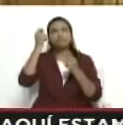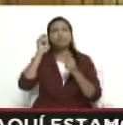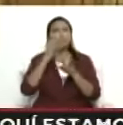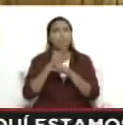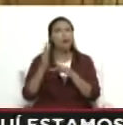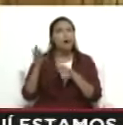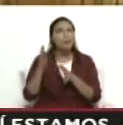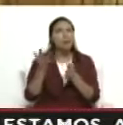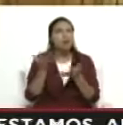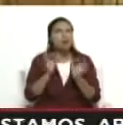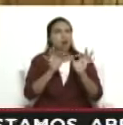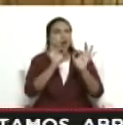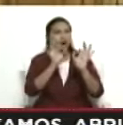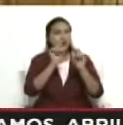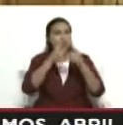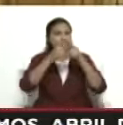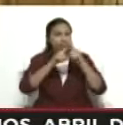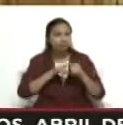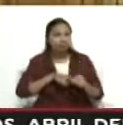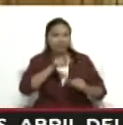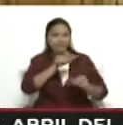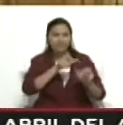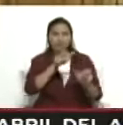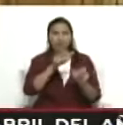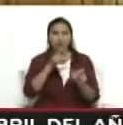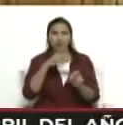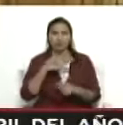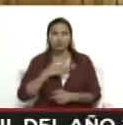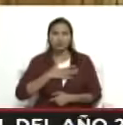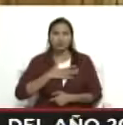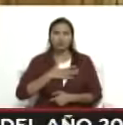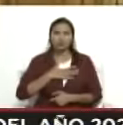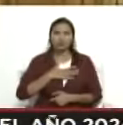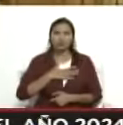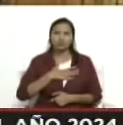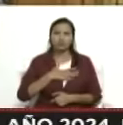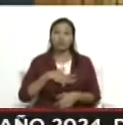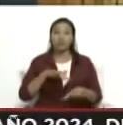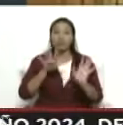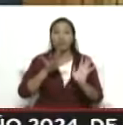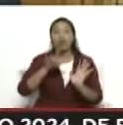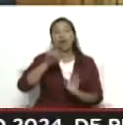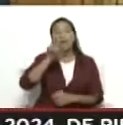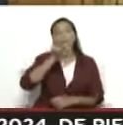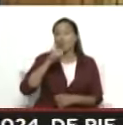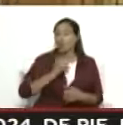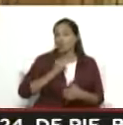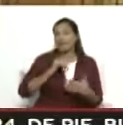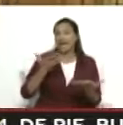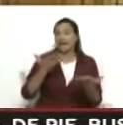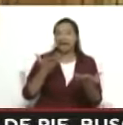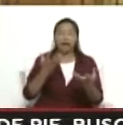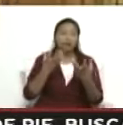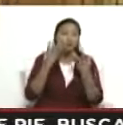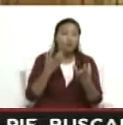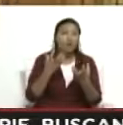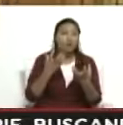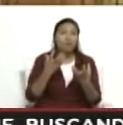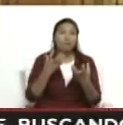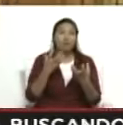Y yo no era la cantidad de gente que cualquiera pudiera pensar. Así, que esto estaba